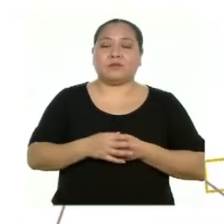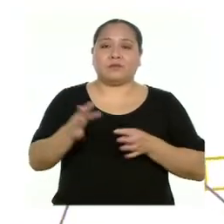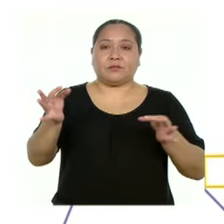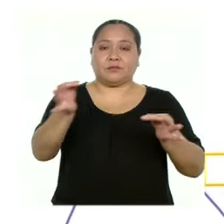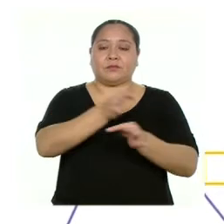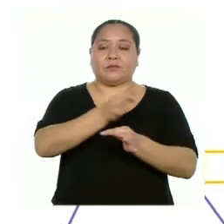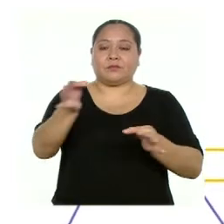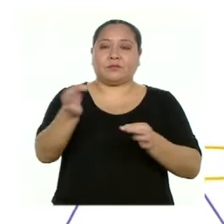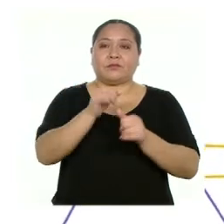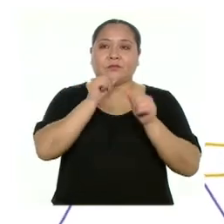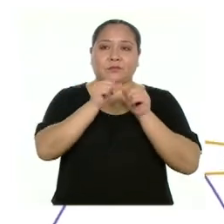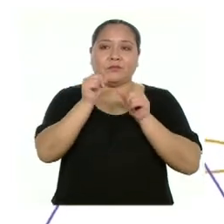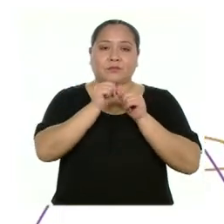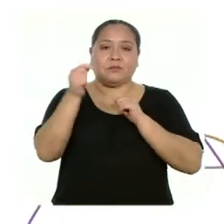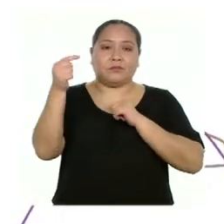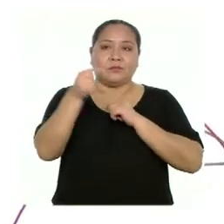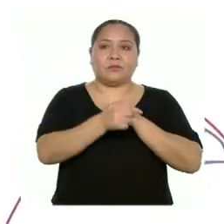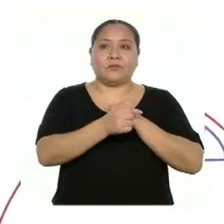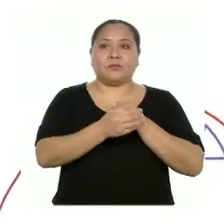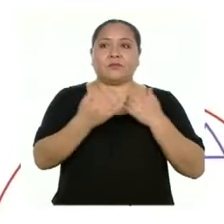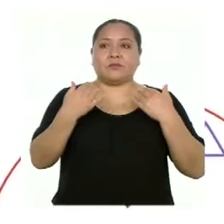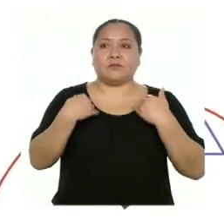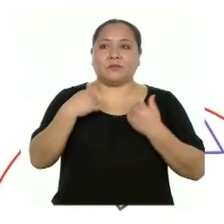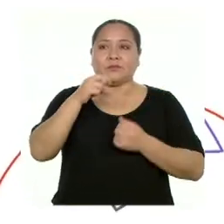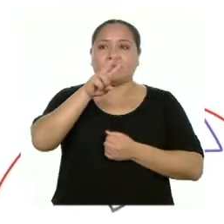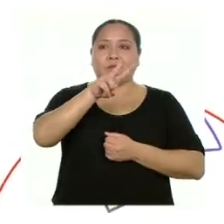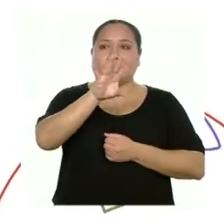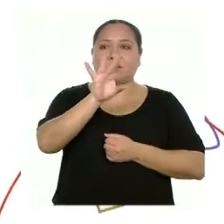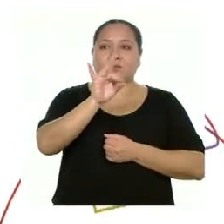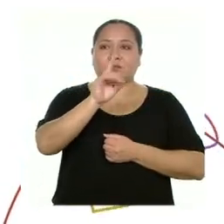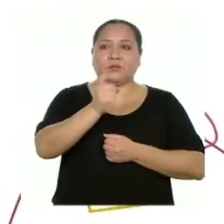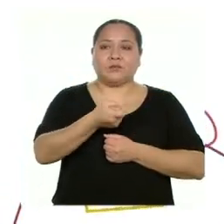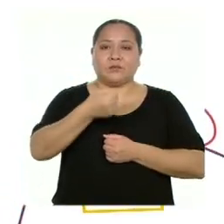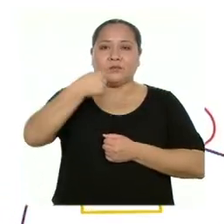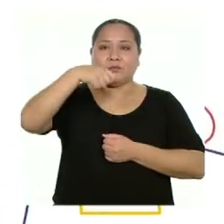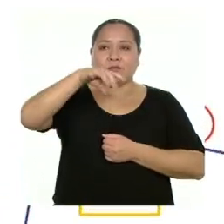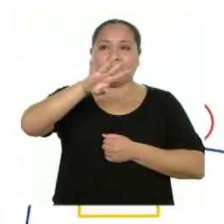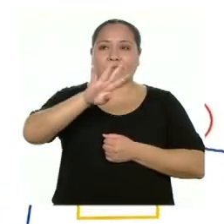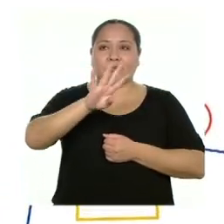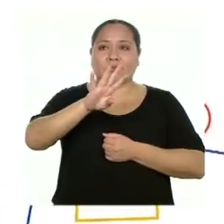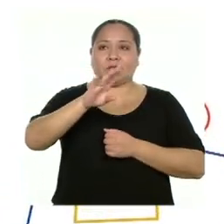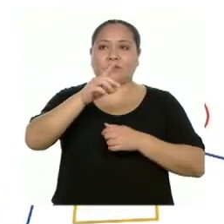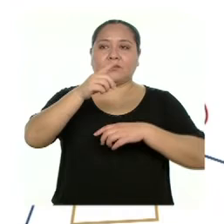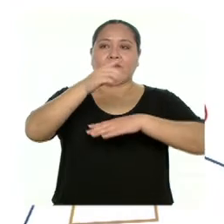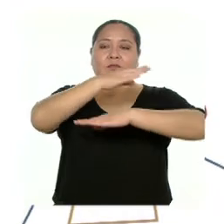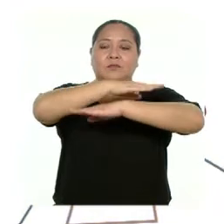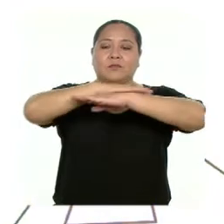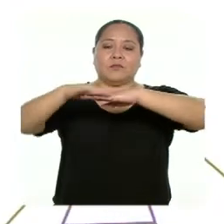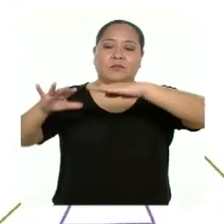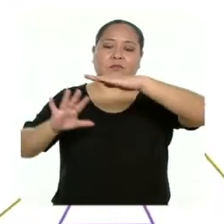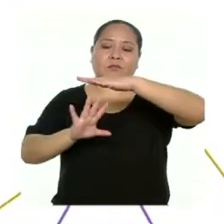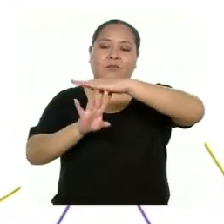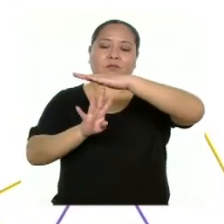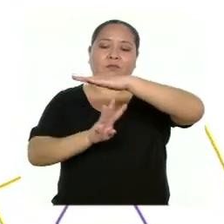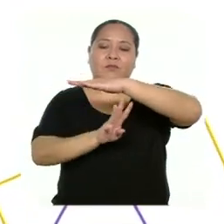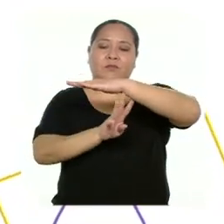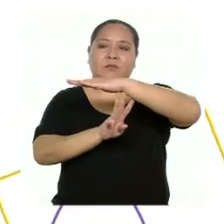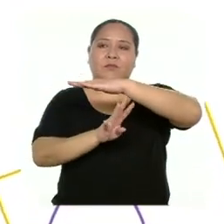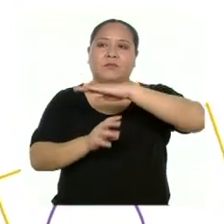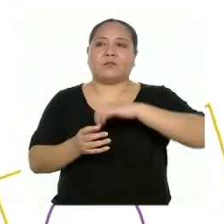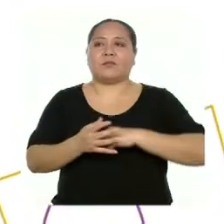Reemplazamos los valores en la fórmula y tenemos 28,14 entre el total de datos, que es